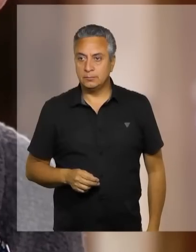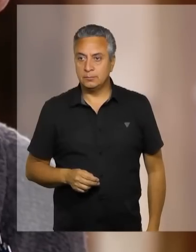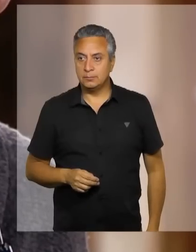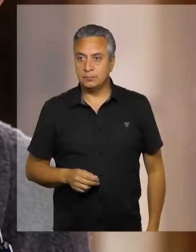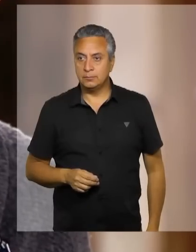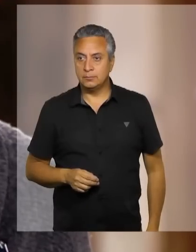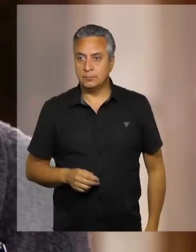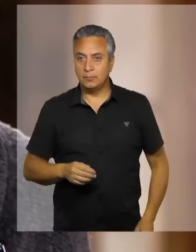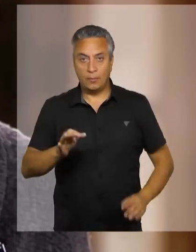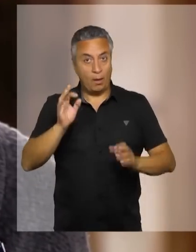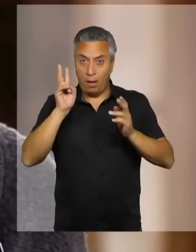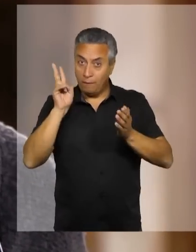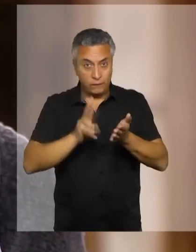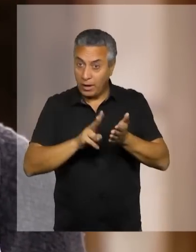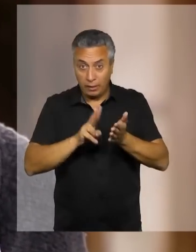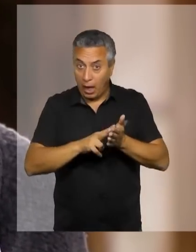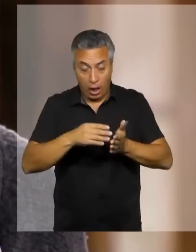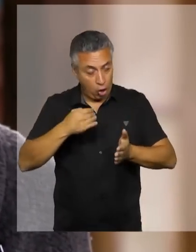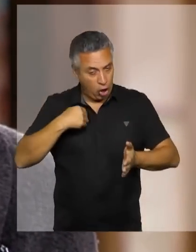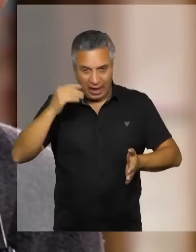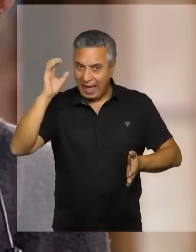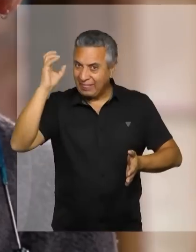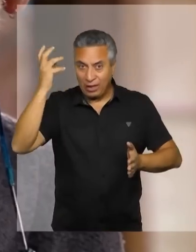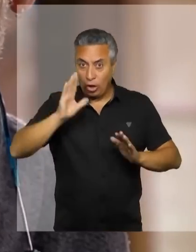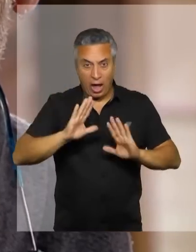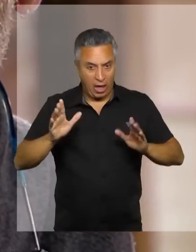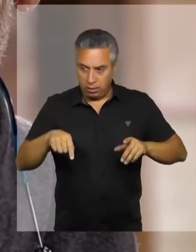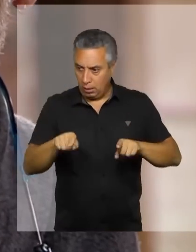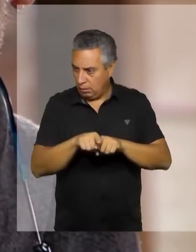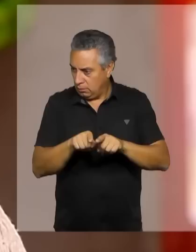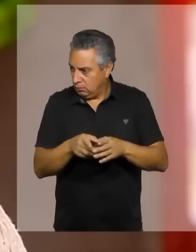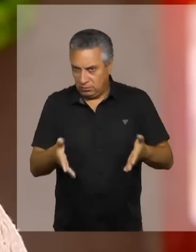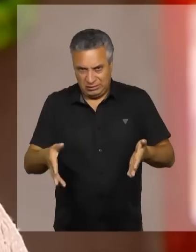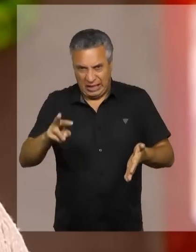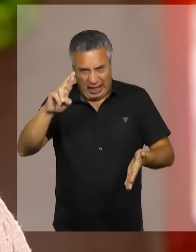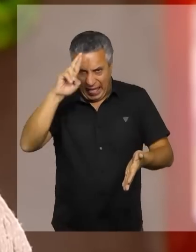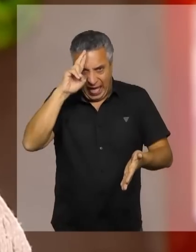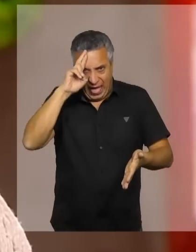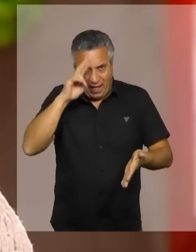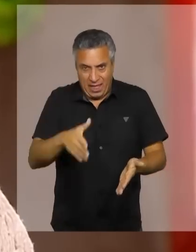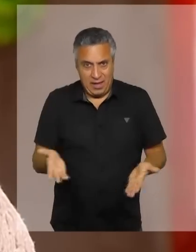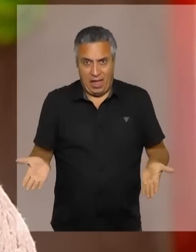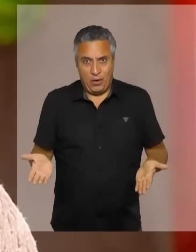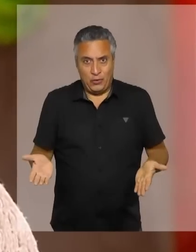Es que te juro que no entiendo nada. Aquí hay un gato encerrado, oye.